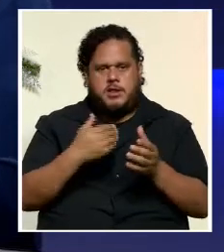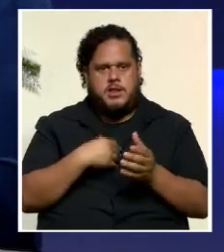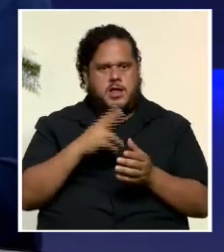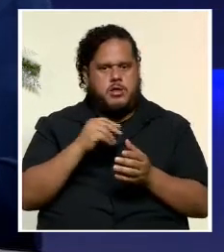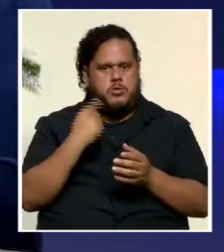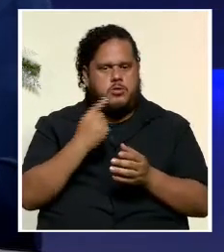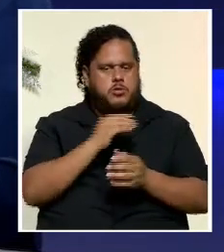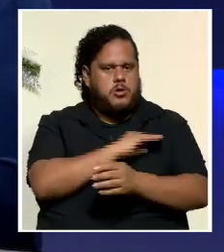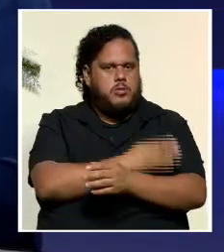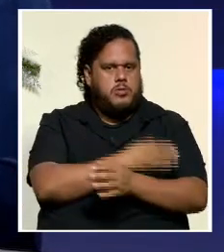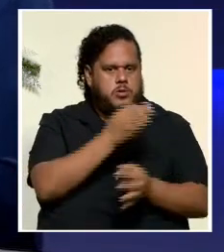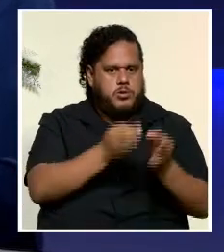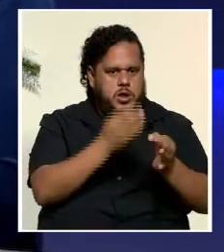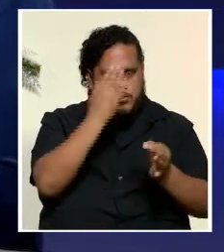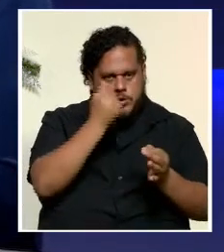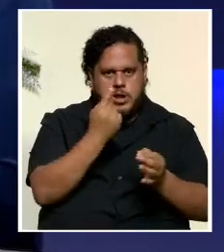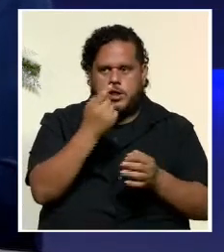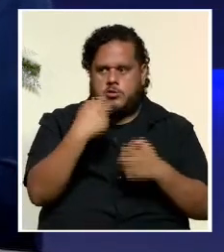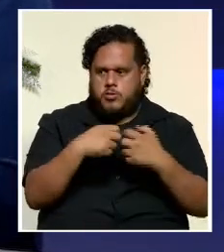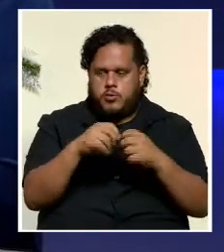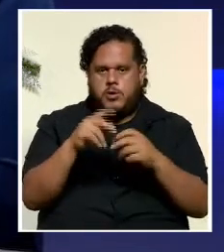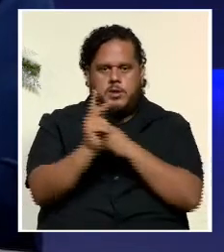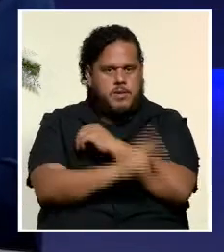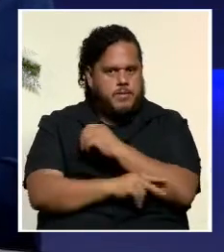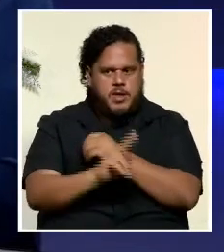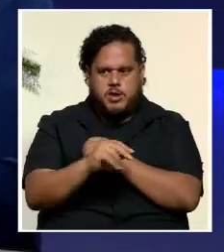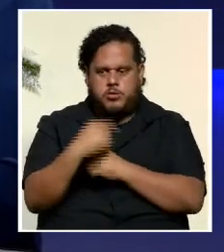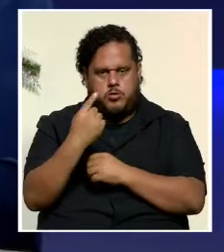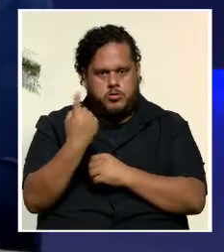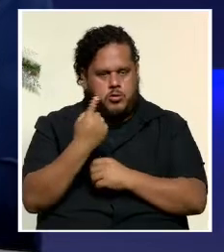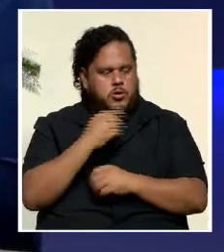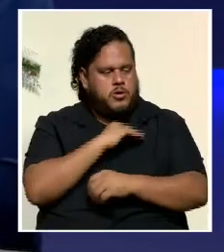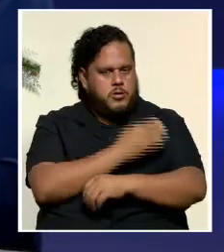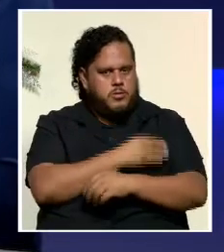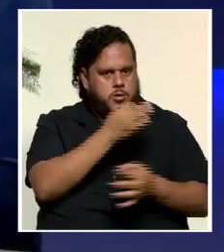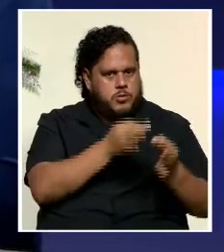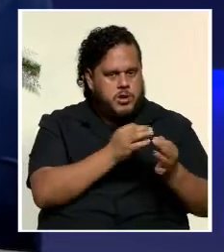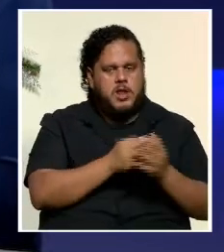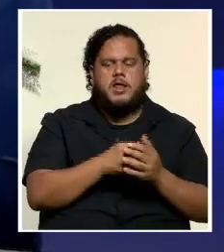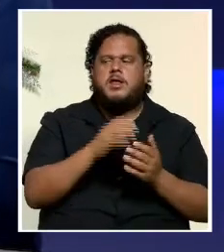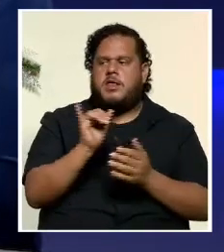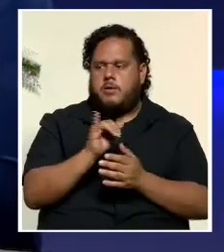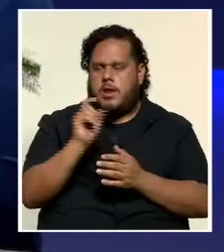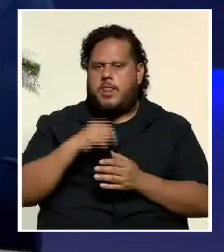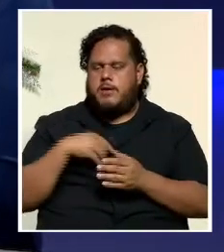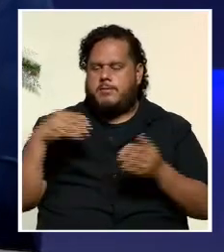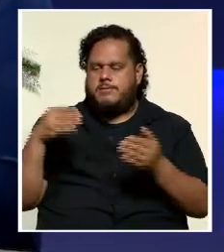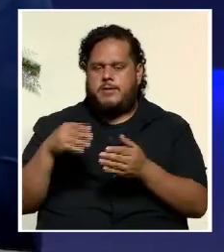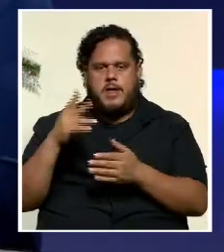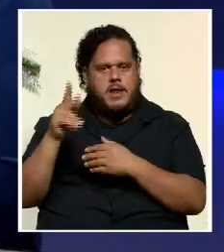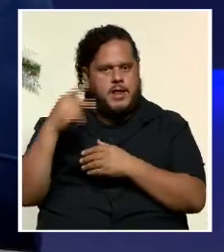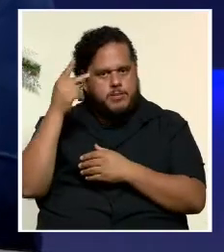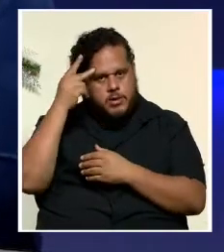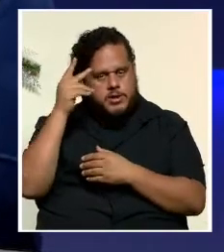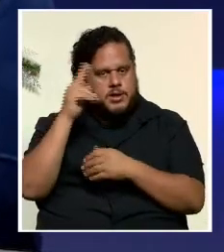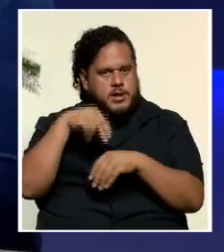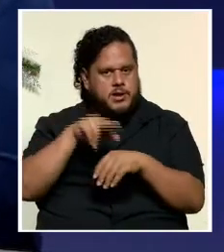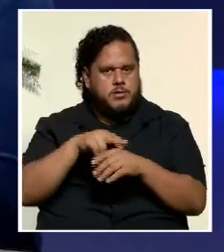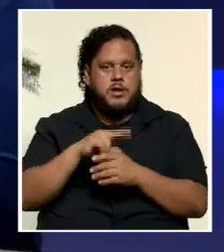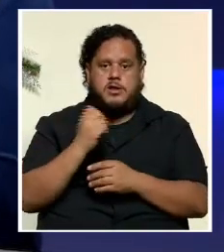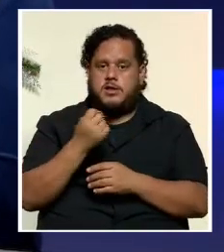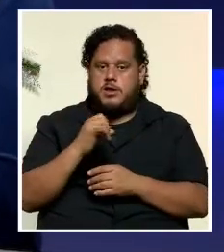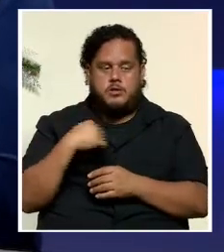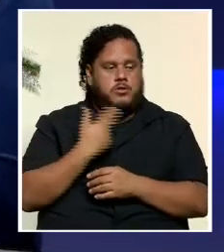Judicial, porque es un problema país, no es un problema del Poder Judicial, sino la política nacional. Si nosotros no abordamos estos